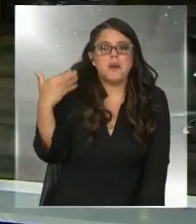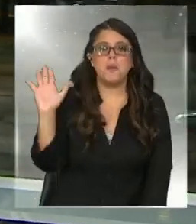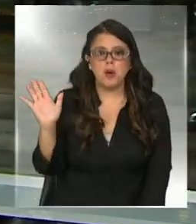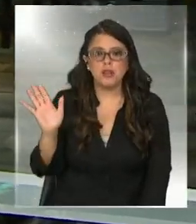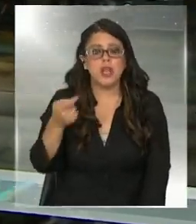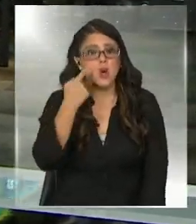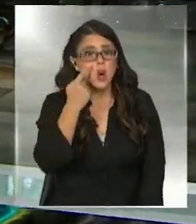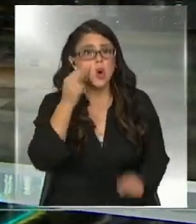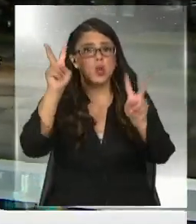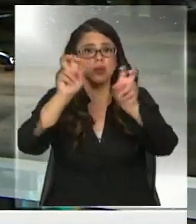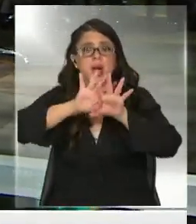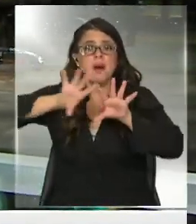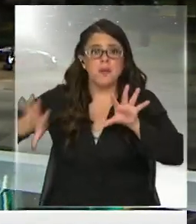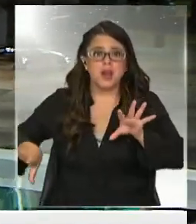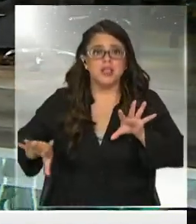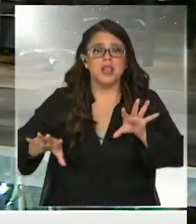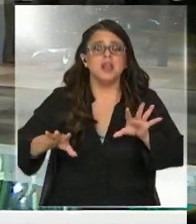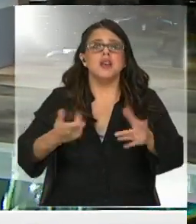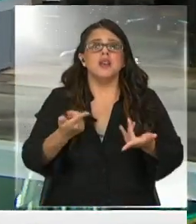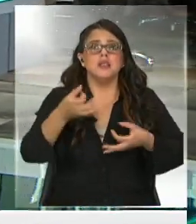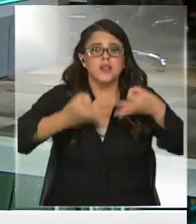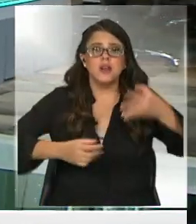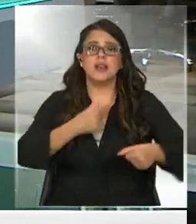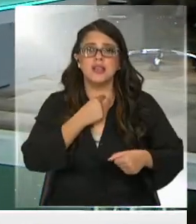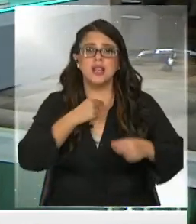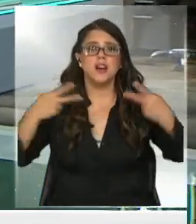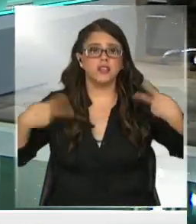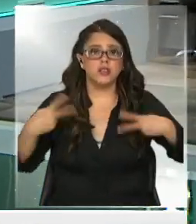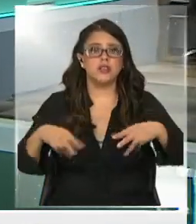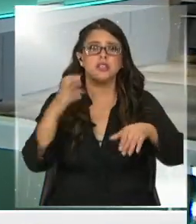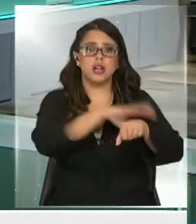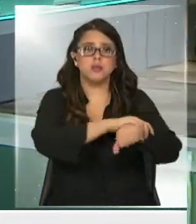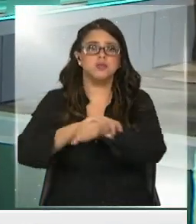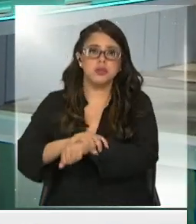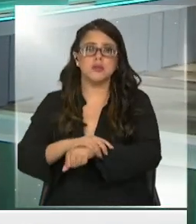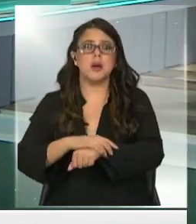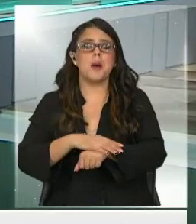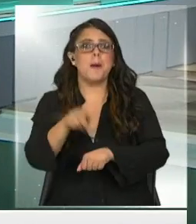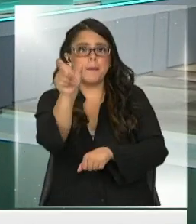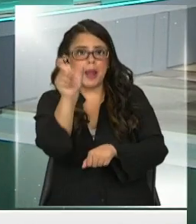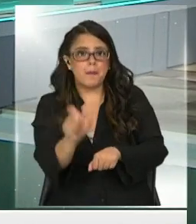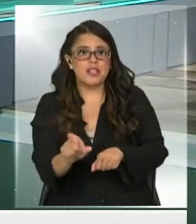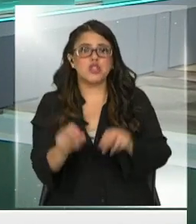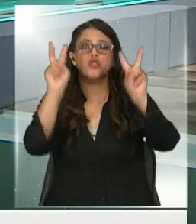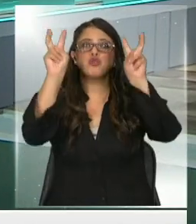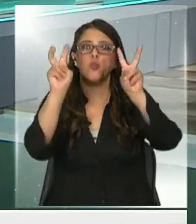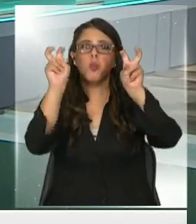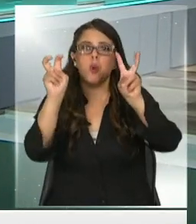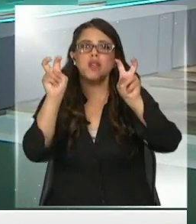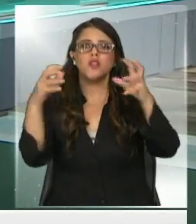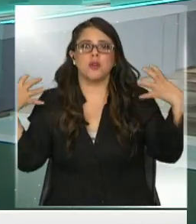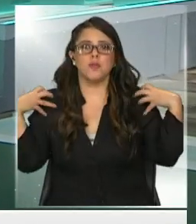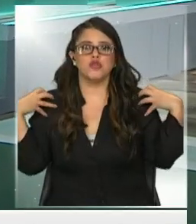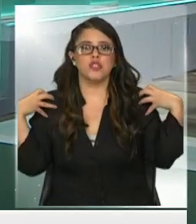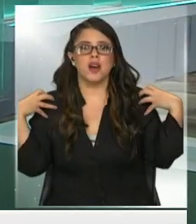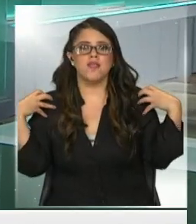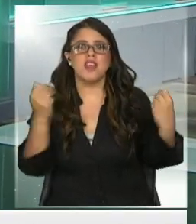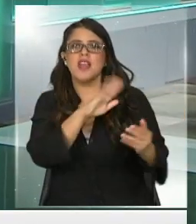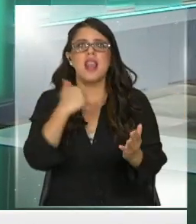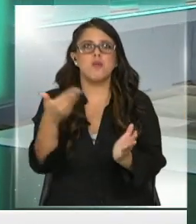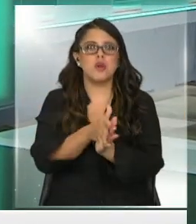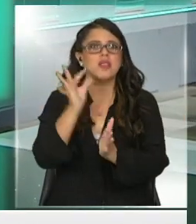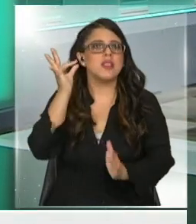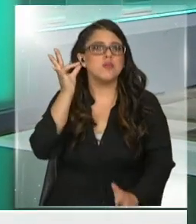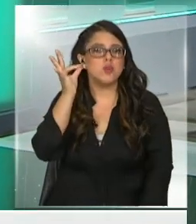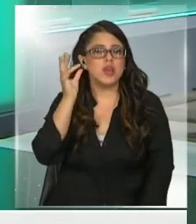Tribunal de Garantía de Viña del Mar decretó la prisión preventiva para el presunto femicida de Elsa Muñoz Santana, mujer de 40 años que